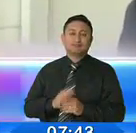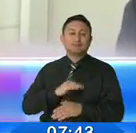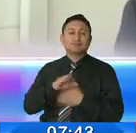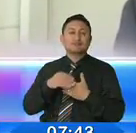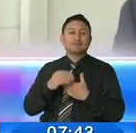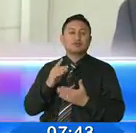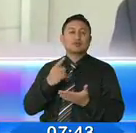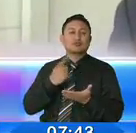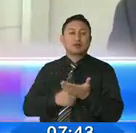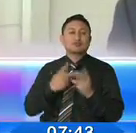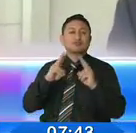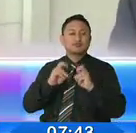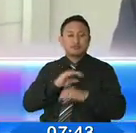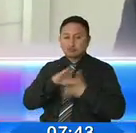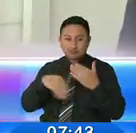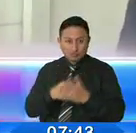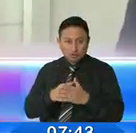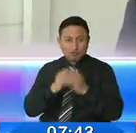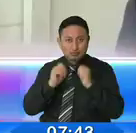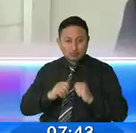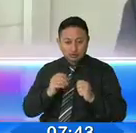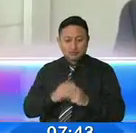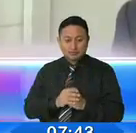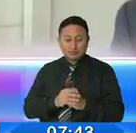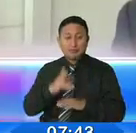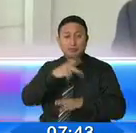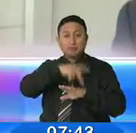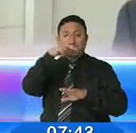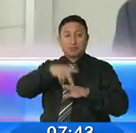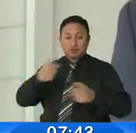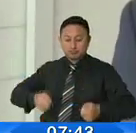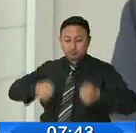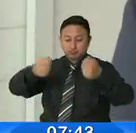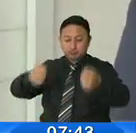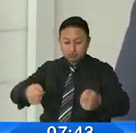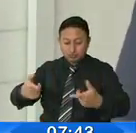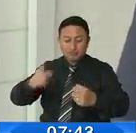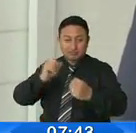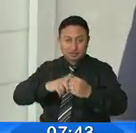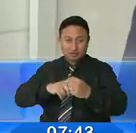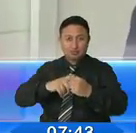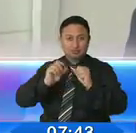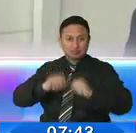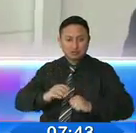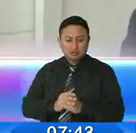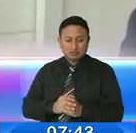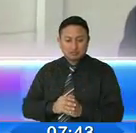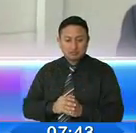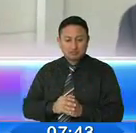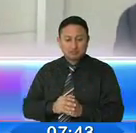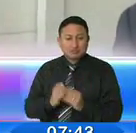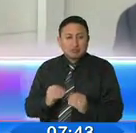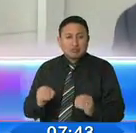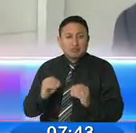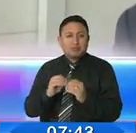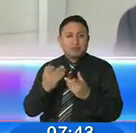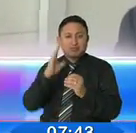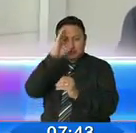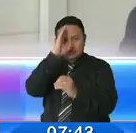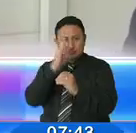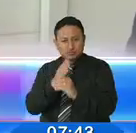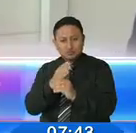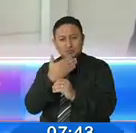las diligencias investigativas sean llevadas a Pichincha, puntualmente a Quito, con la finalidad de buscar mayor objetividad,